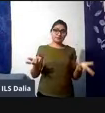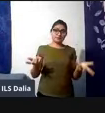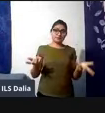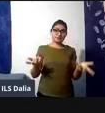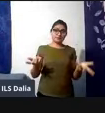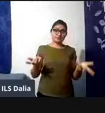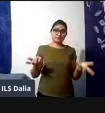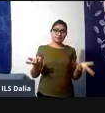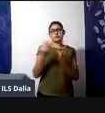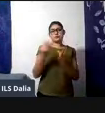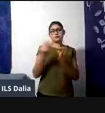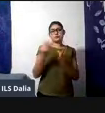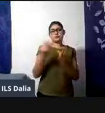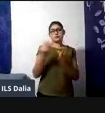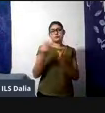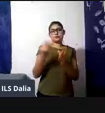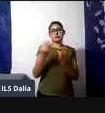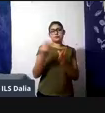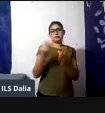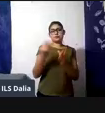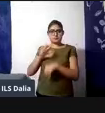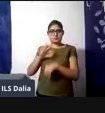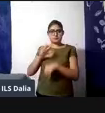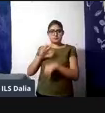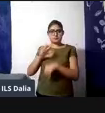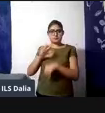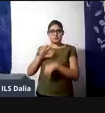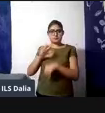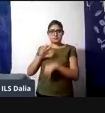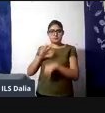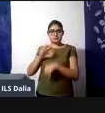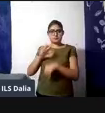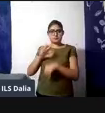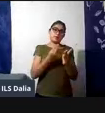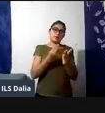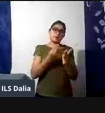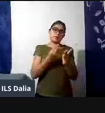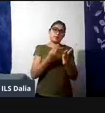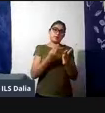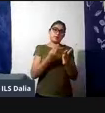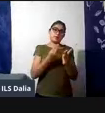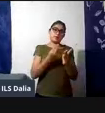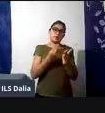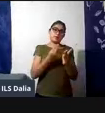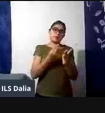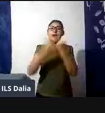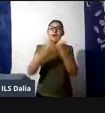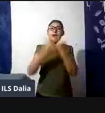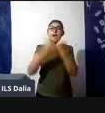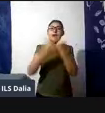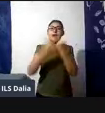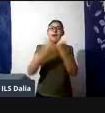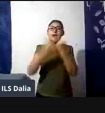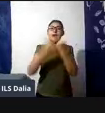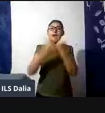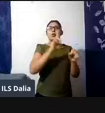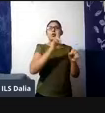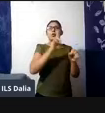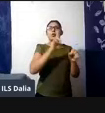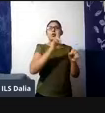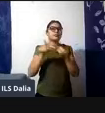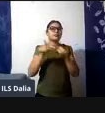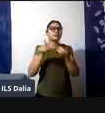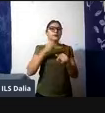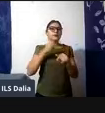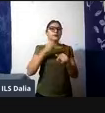de contexto al grabarse. Entonces, ¿qué pasa si tú nada más lees las últimas tres frases de un chat y le pones otra pregunta y le